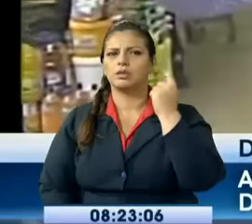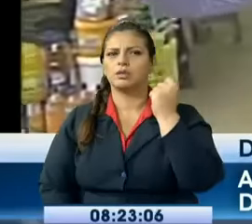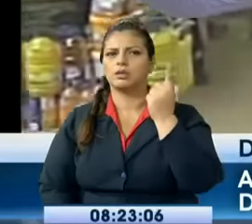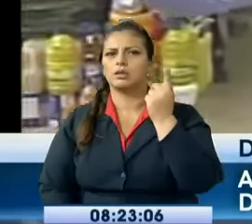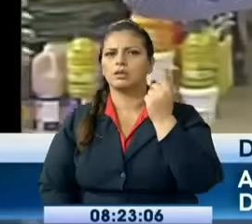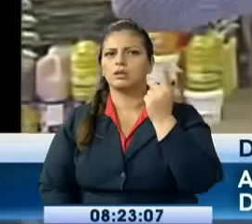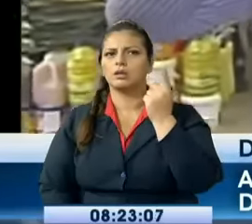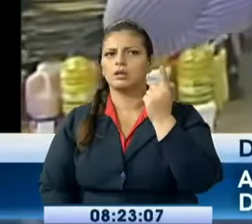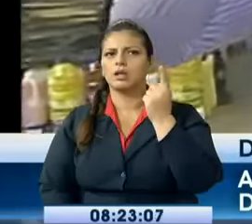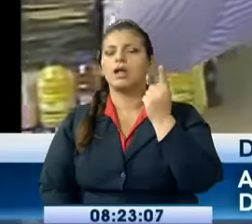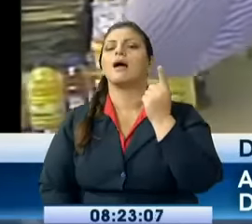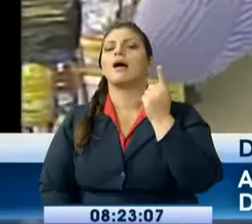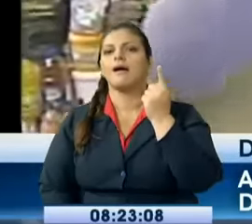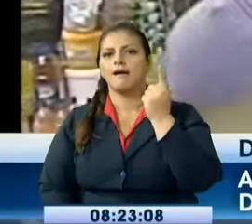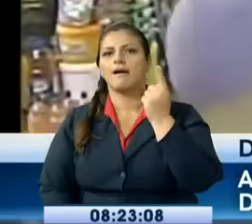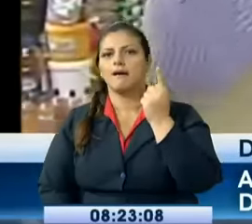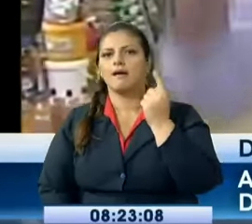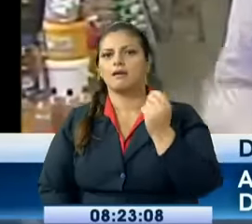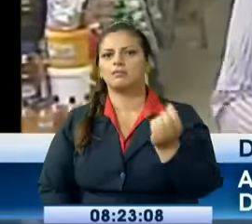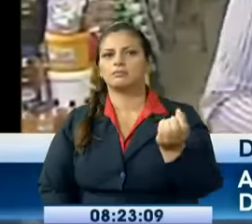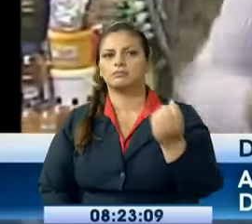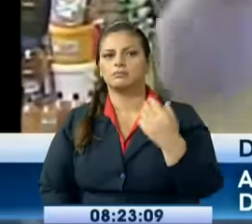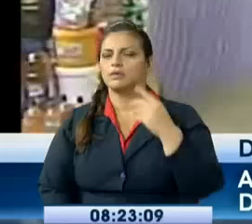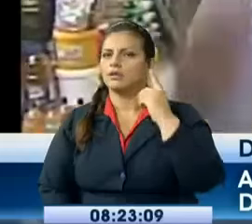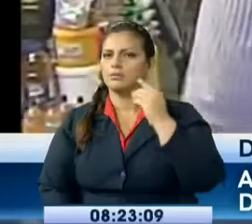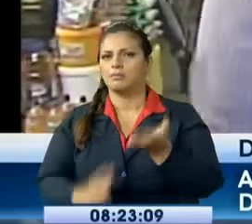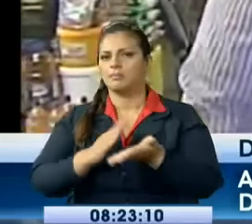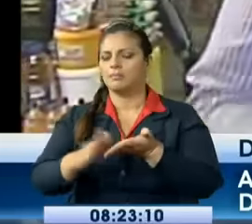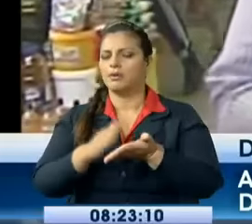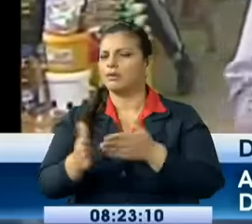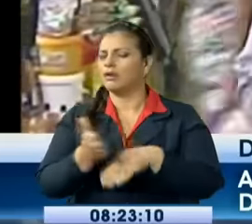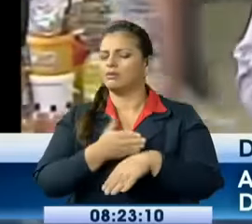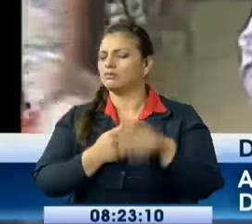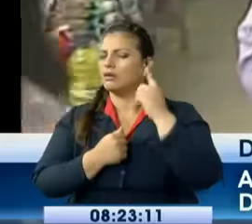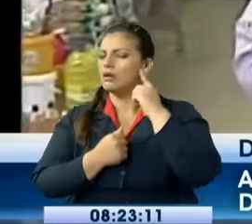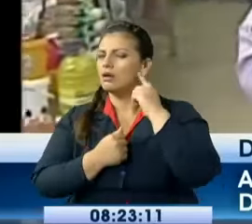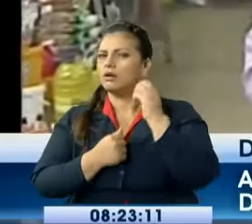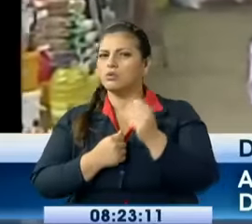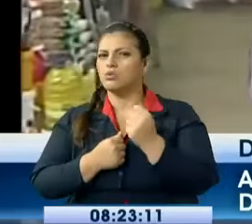A ver, vamos contigo, que hay información de última hora. Perdón, no comprendía lo que me decían aquí.